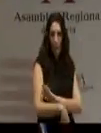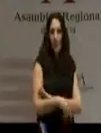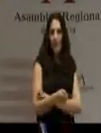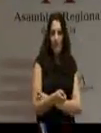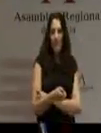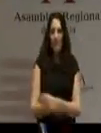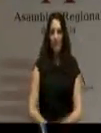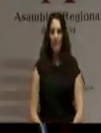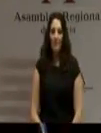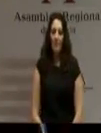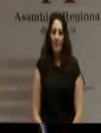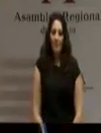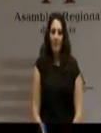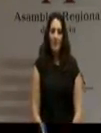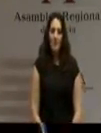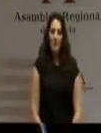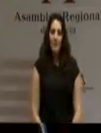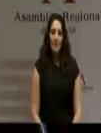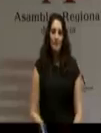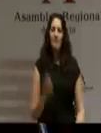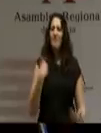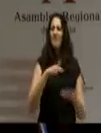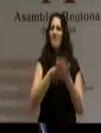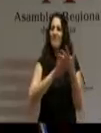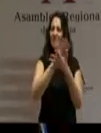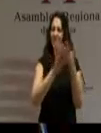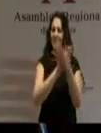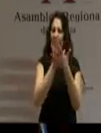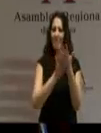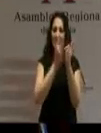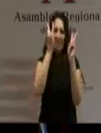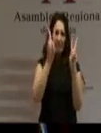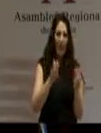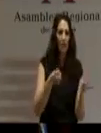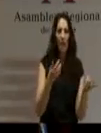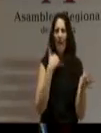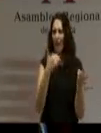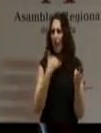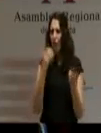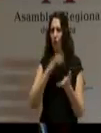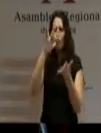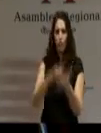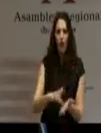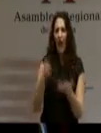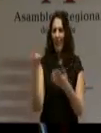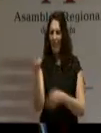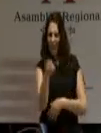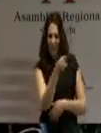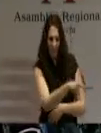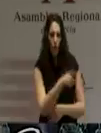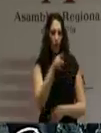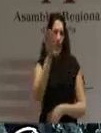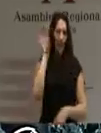Cuando usted me responda, yo le respondo. Y han hablado que si componendas, que si señales, que si no sé cuánto, que si el dedo. Mire